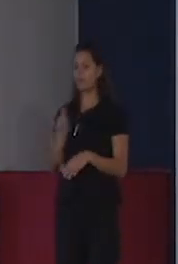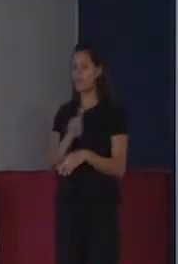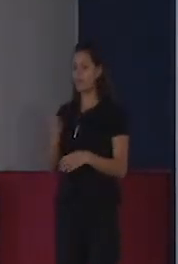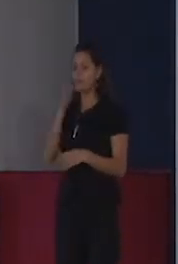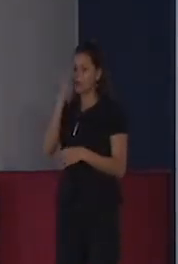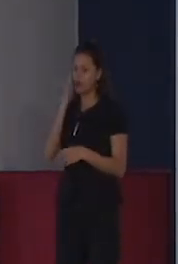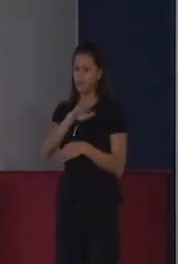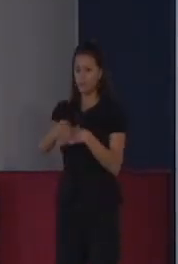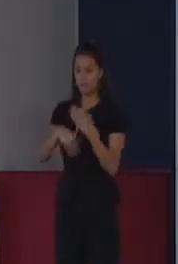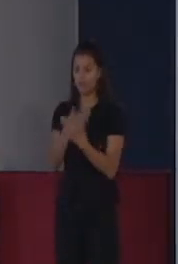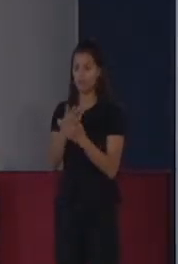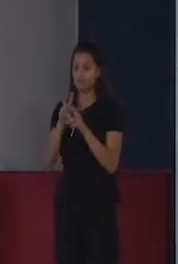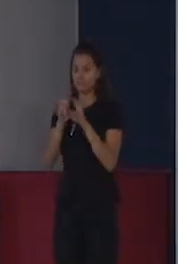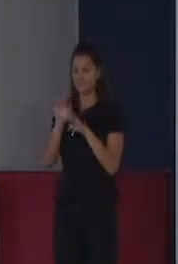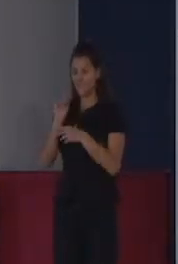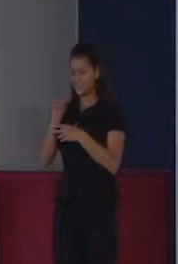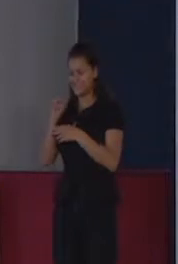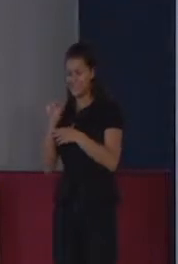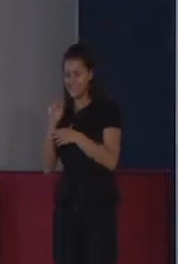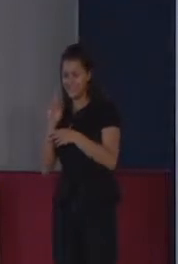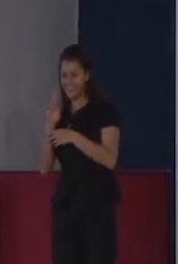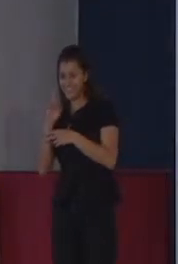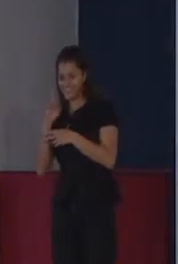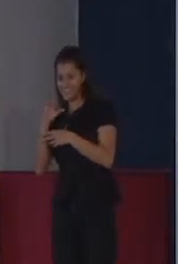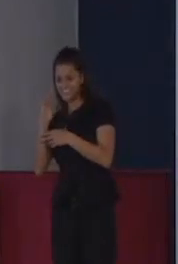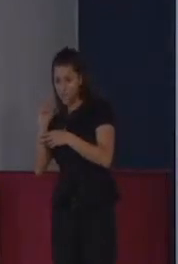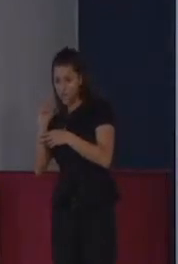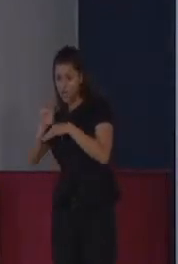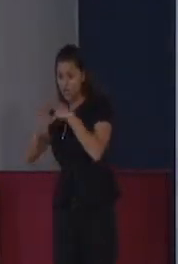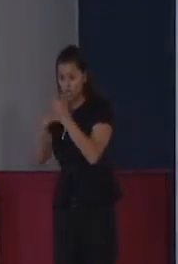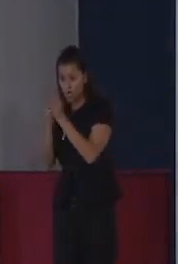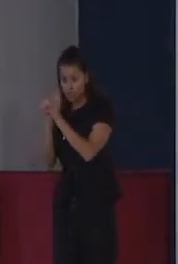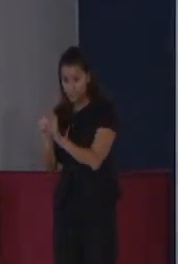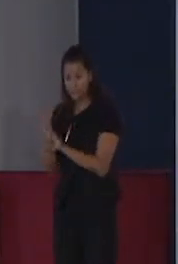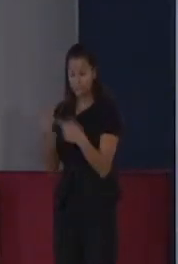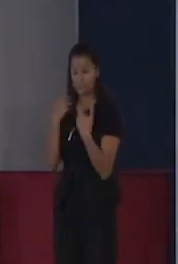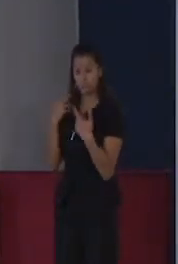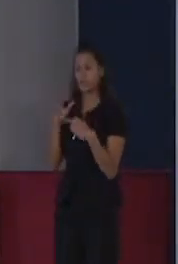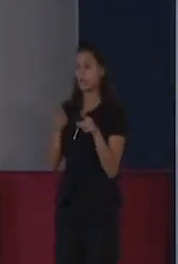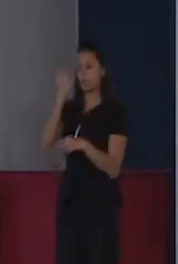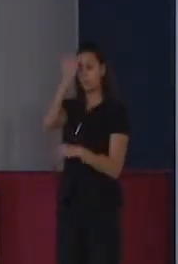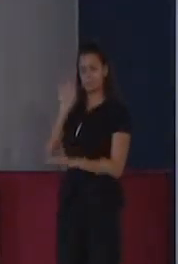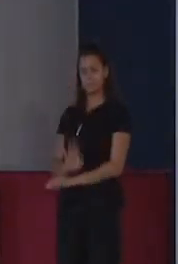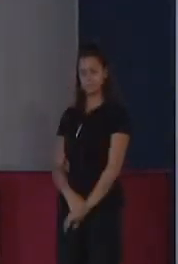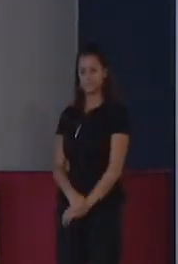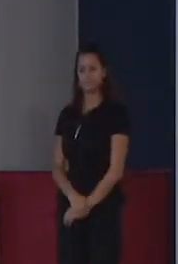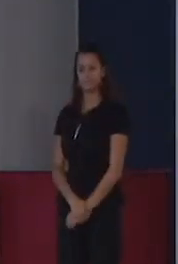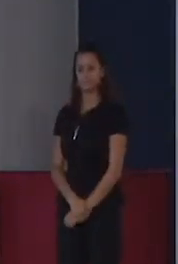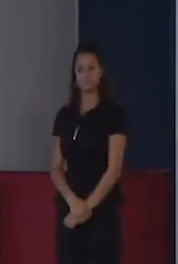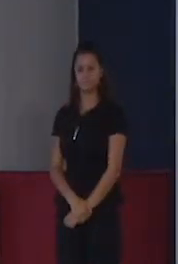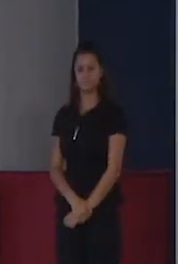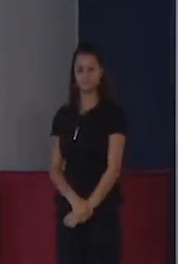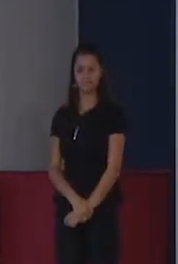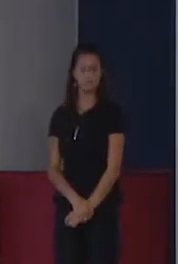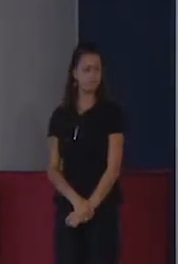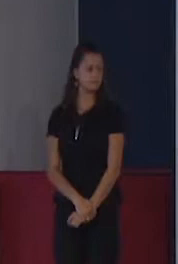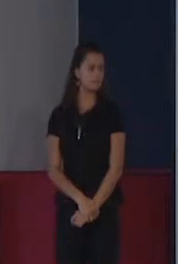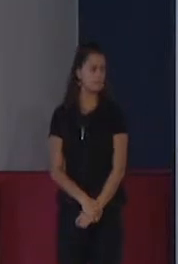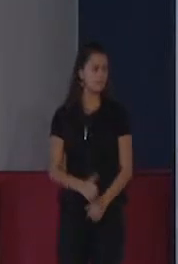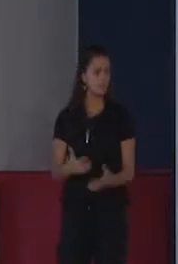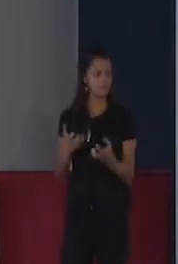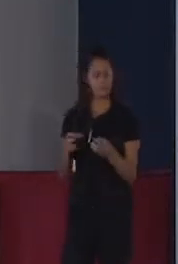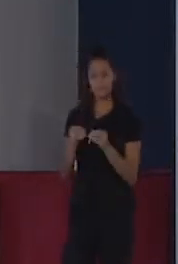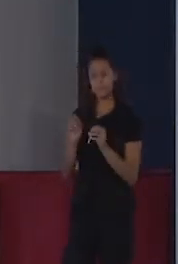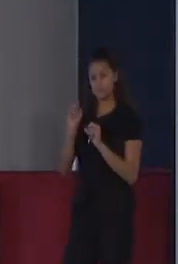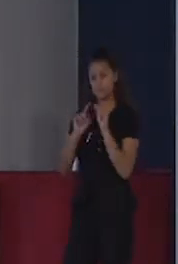intervención y todo eso, es una cosa que tiene un armador de intervención que muchos ni siquiera saben. Si quieren, seguimos retomando como las preguntas y